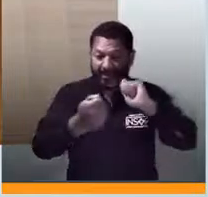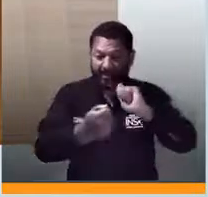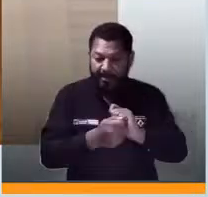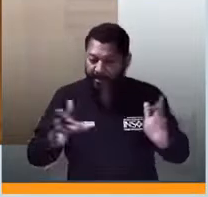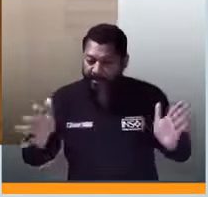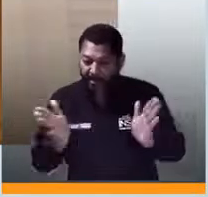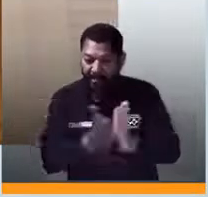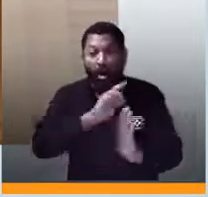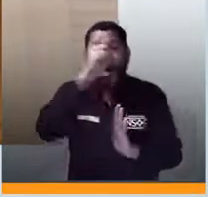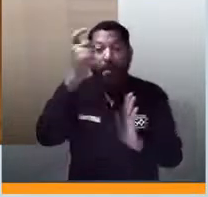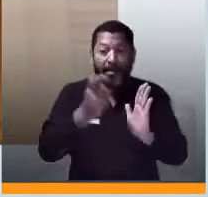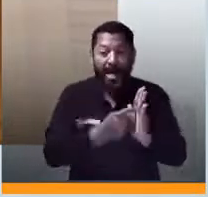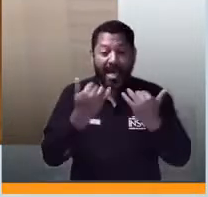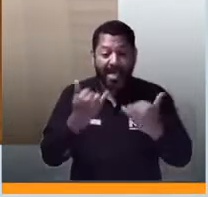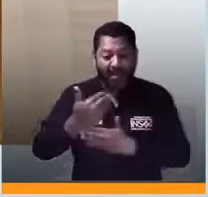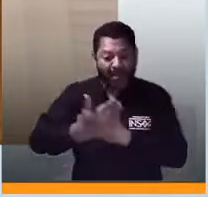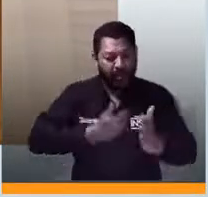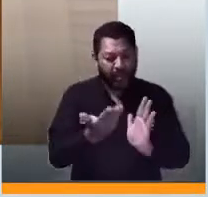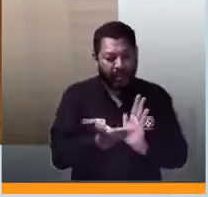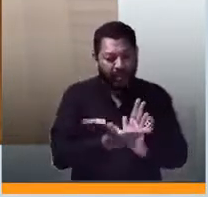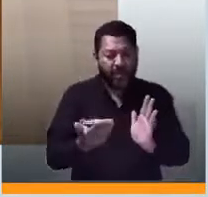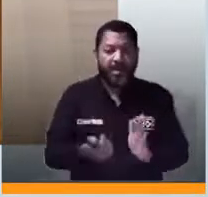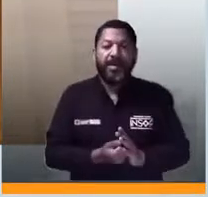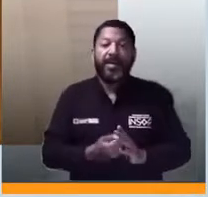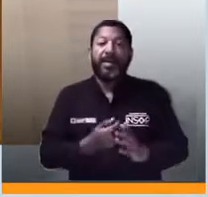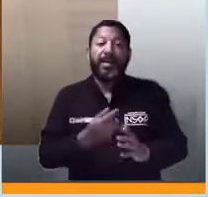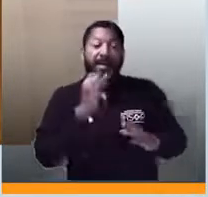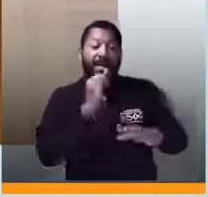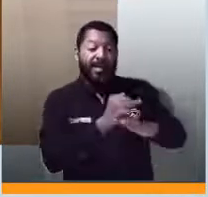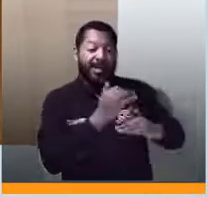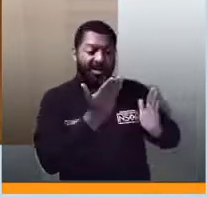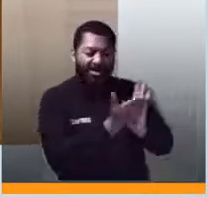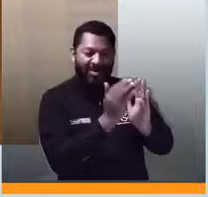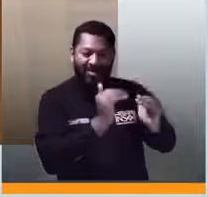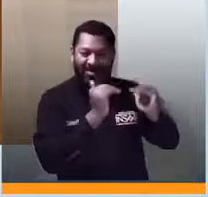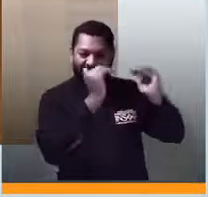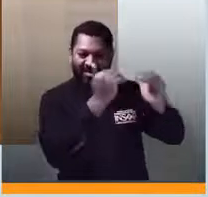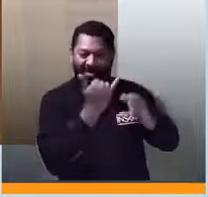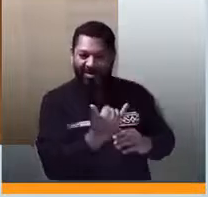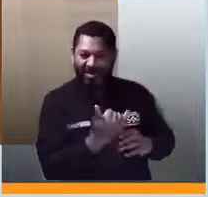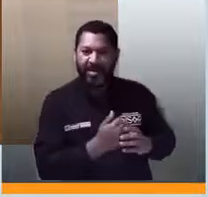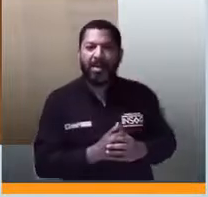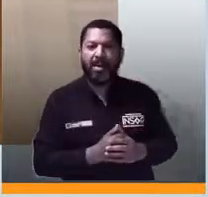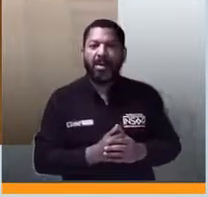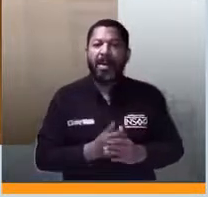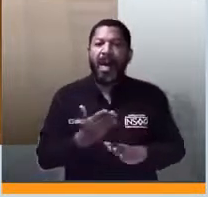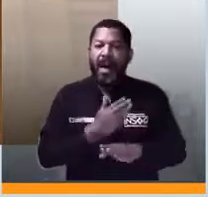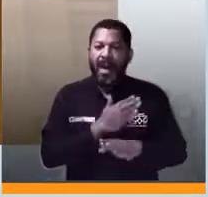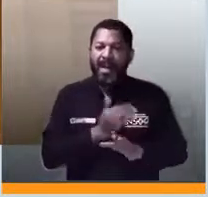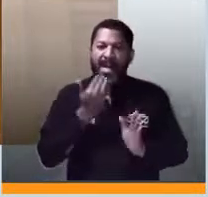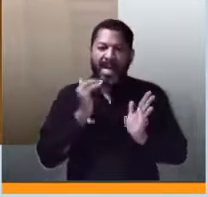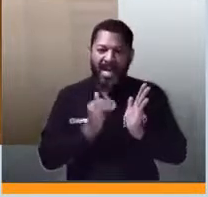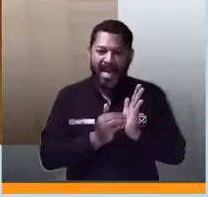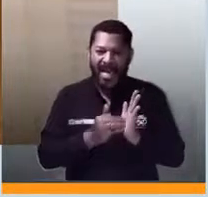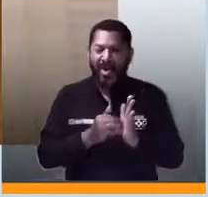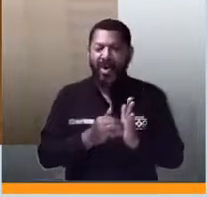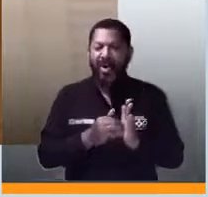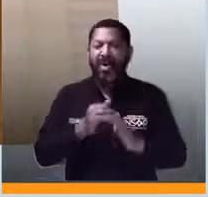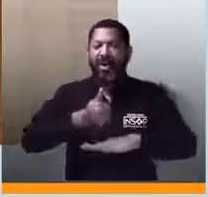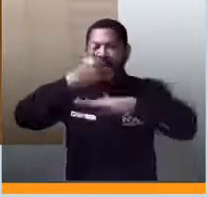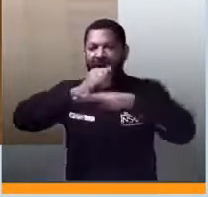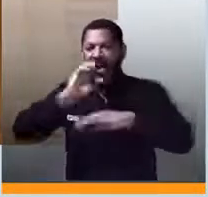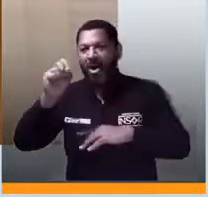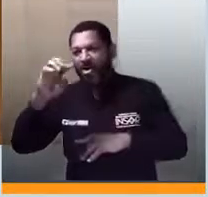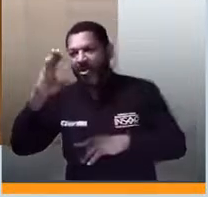que además nuestras instituciones de educación superior, como lo veíamos en los ejemplos que nos da el rector Oscar,